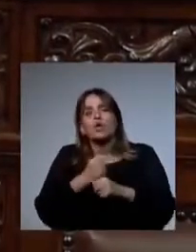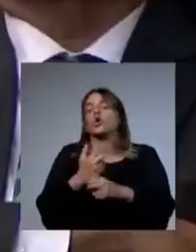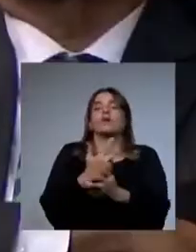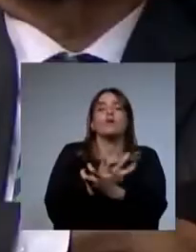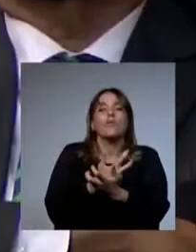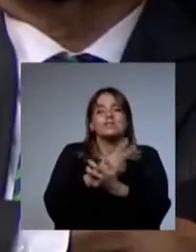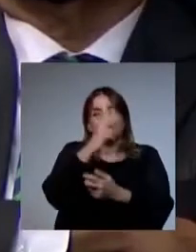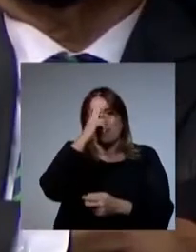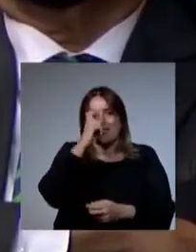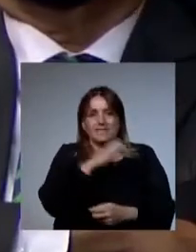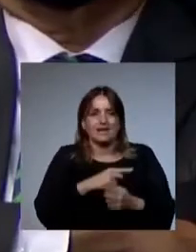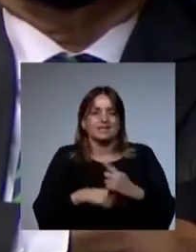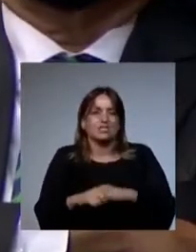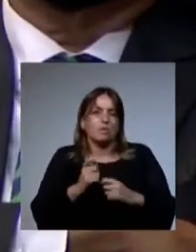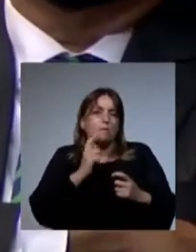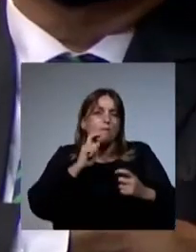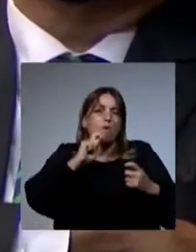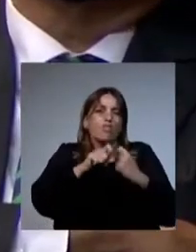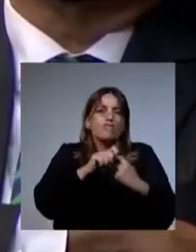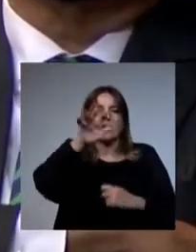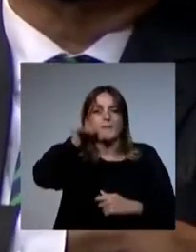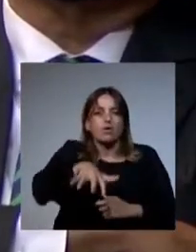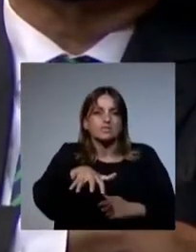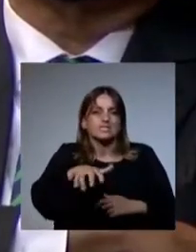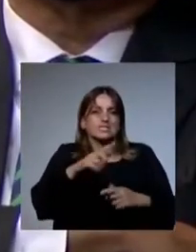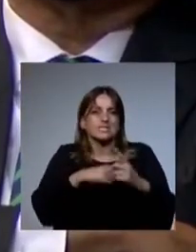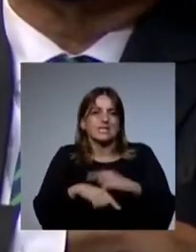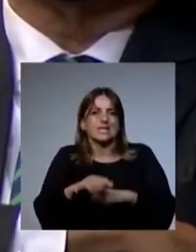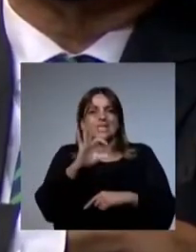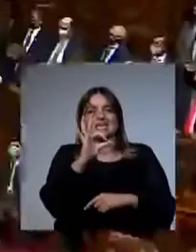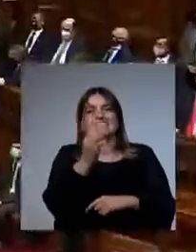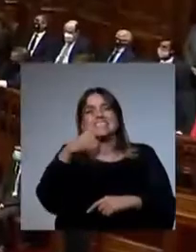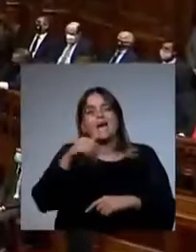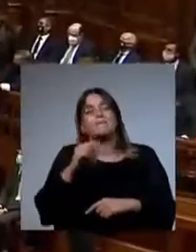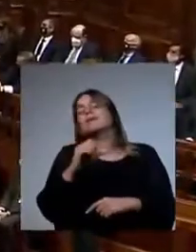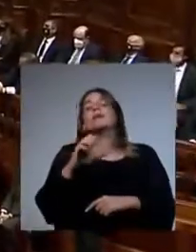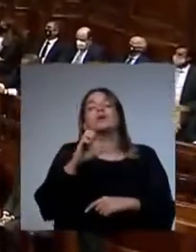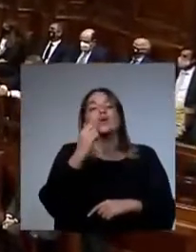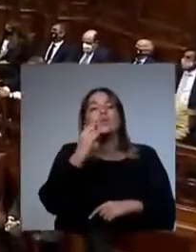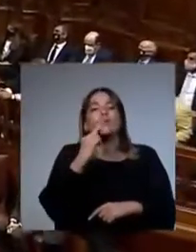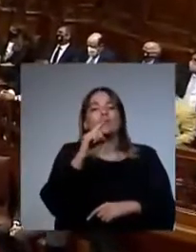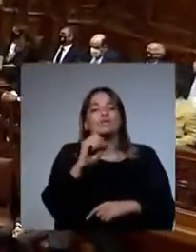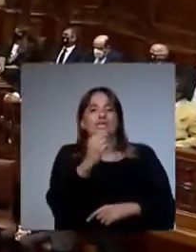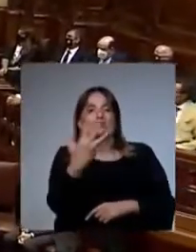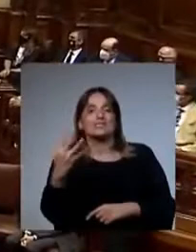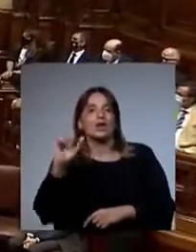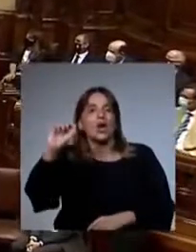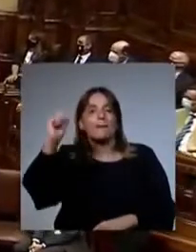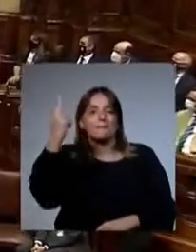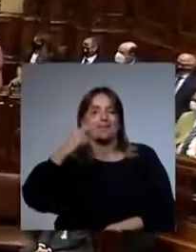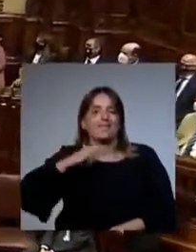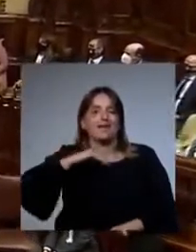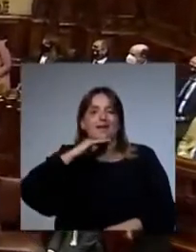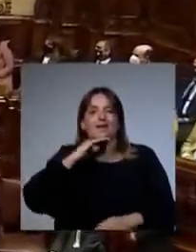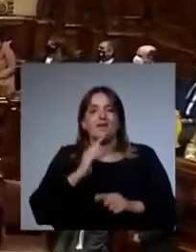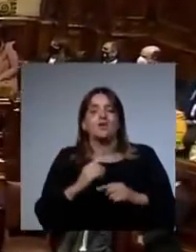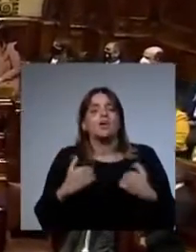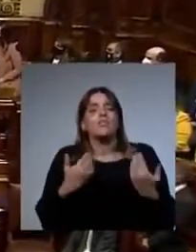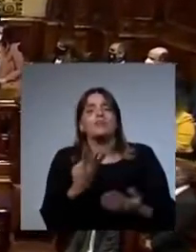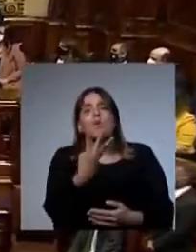internación. Remodelamos la sede de SAME 105 en Las Piedras. Entregamos